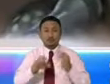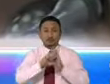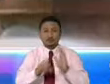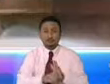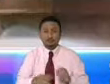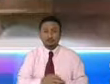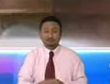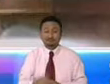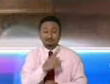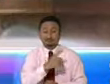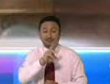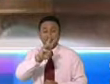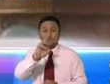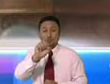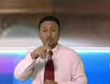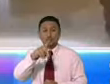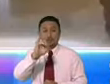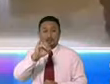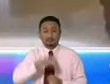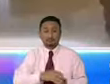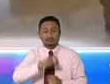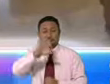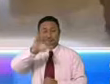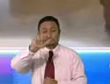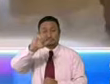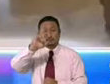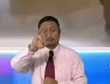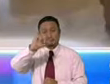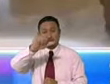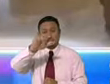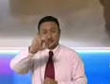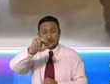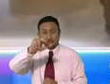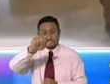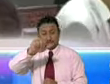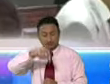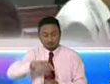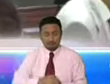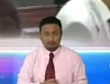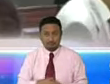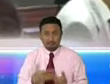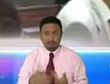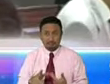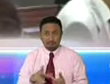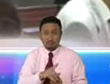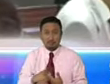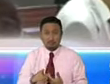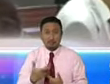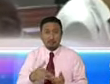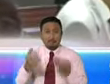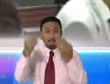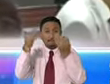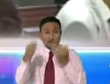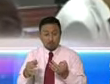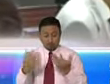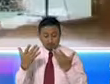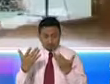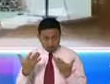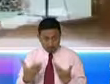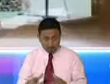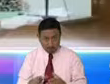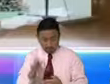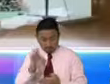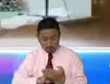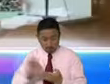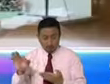Wendy Molina, Tatiana Ordeñana y Ruth Zeni, una vez que se verificó el cumplimiento de los presupuestos de forma tanto